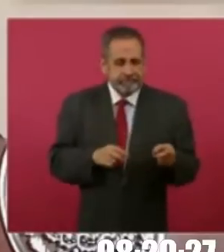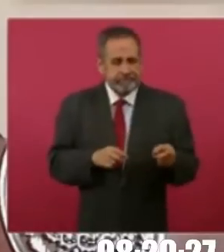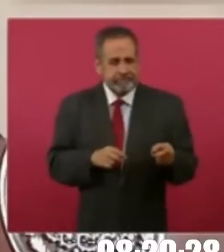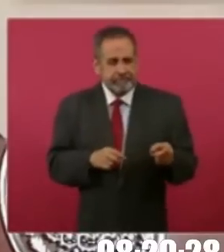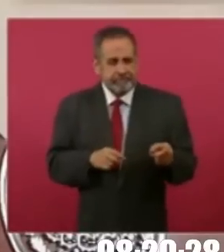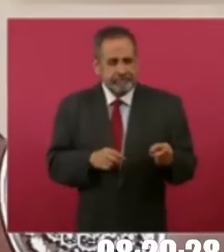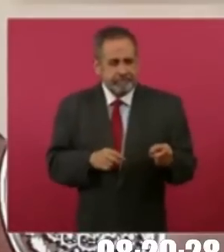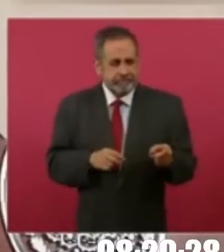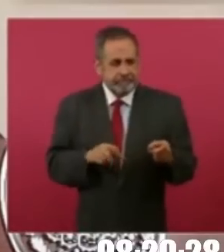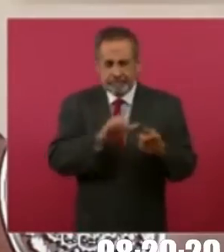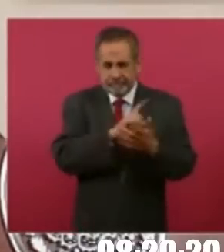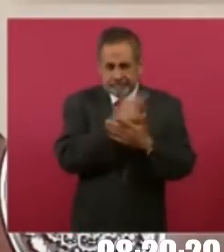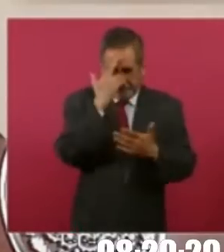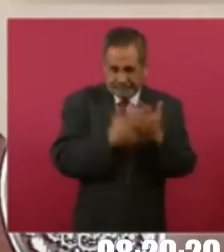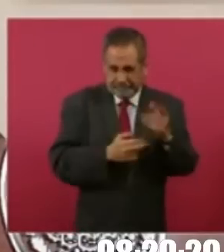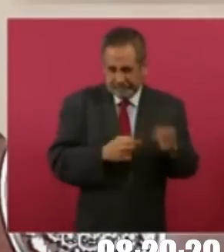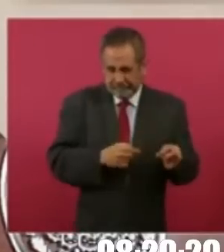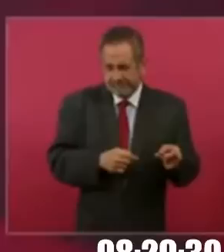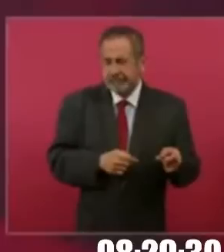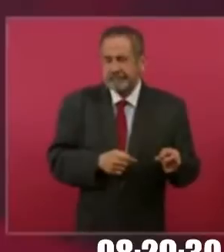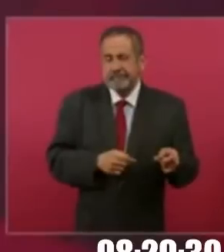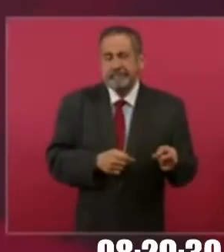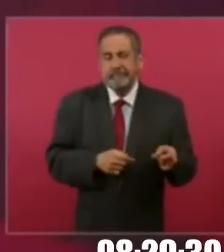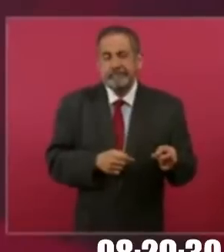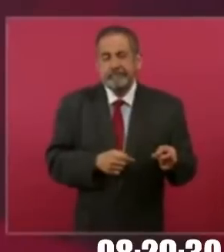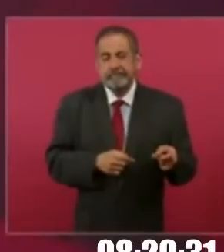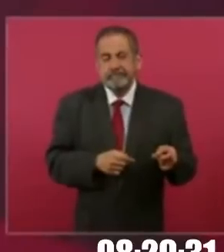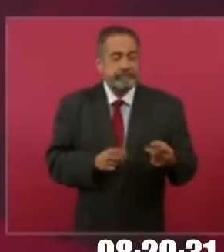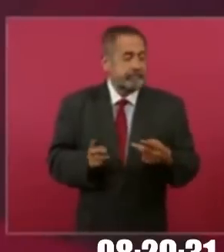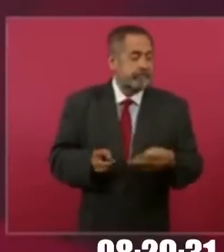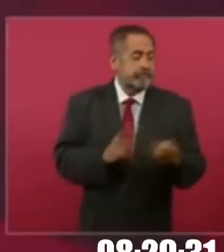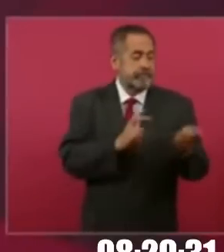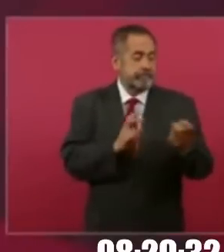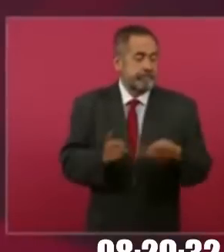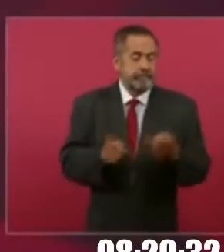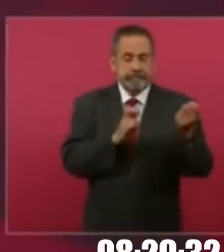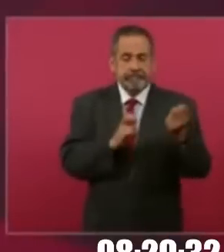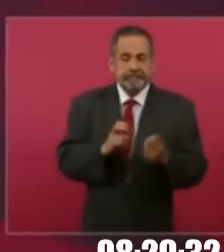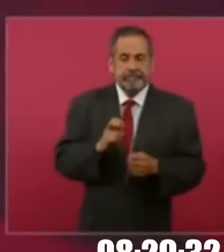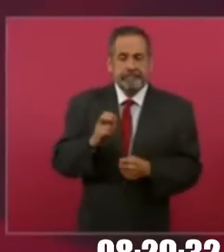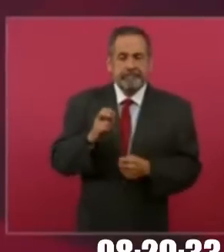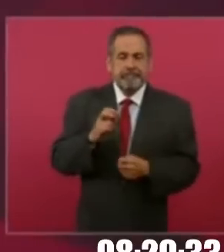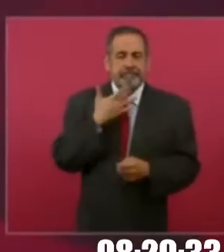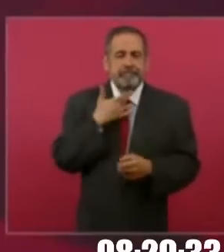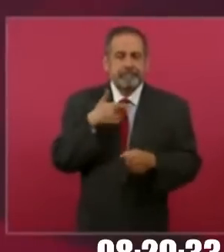cometer un ilícito a robar gasolina